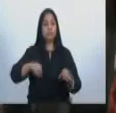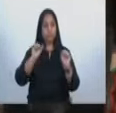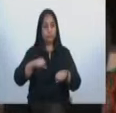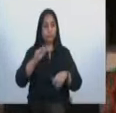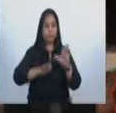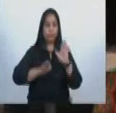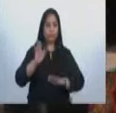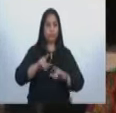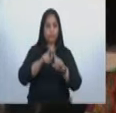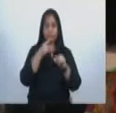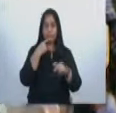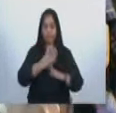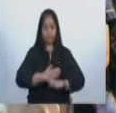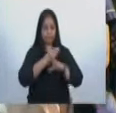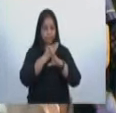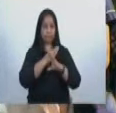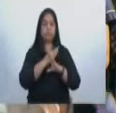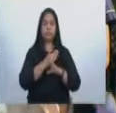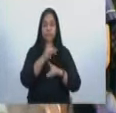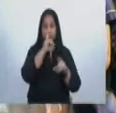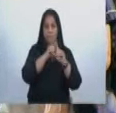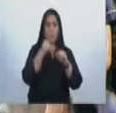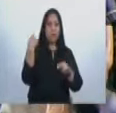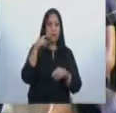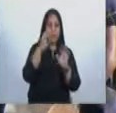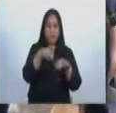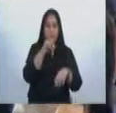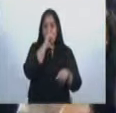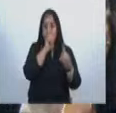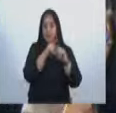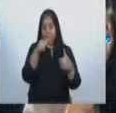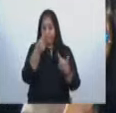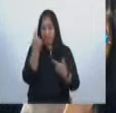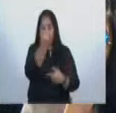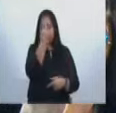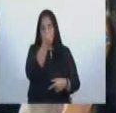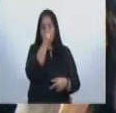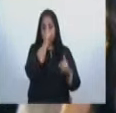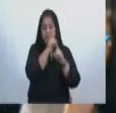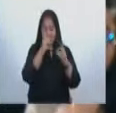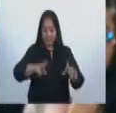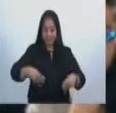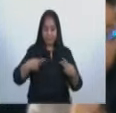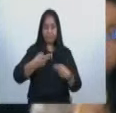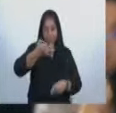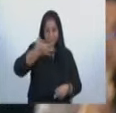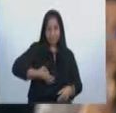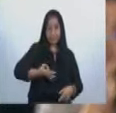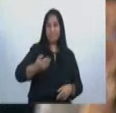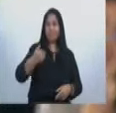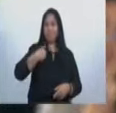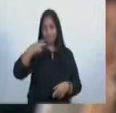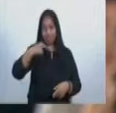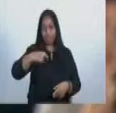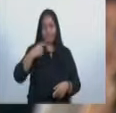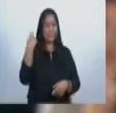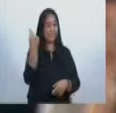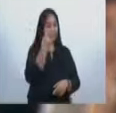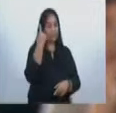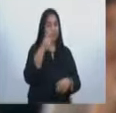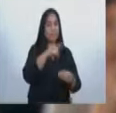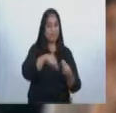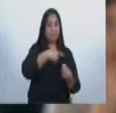las condiciones de seguridad para la población que Son imprescindibles para tener la vida digna que requiere toda familia